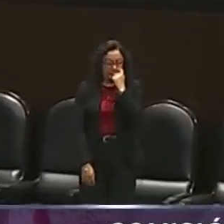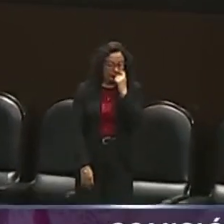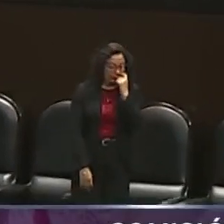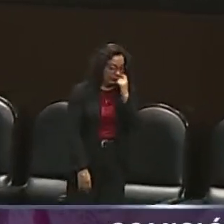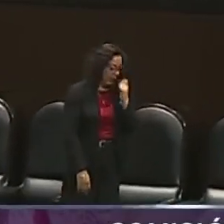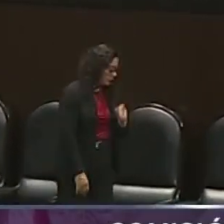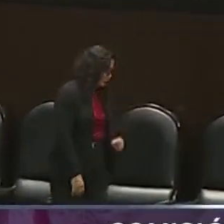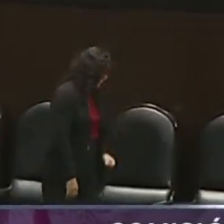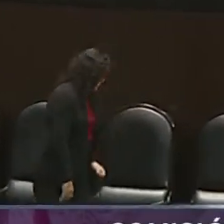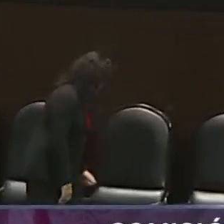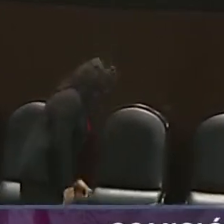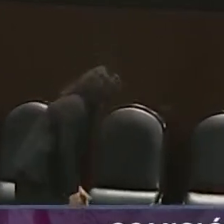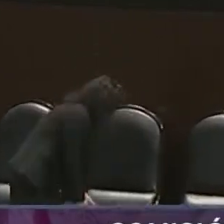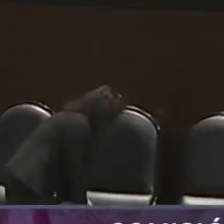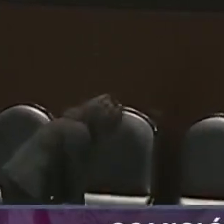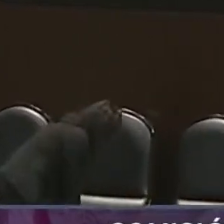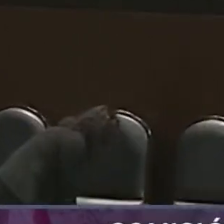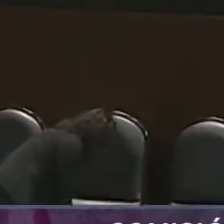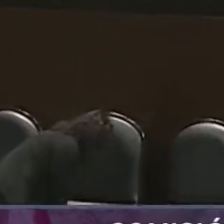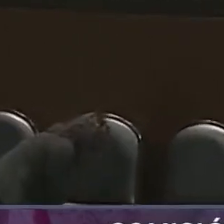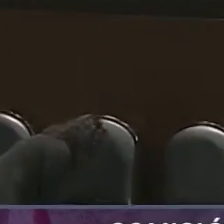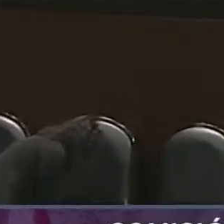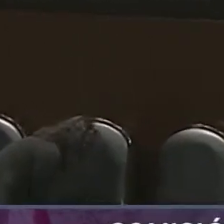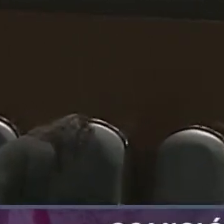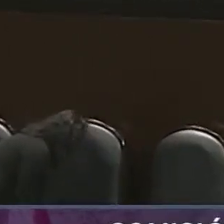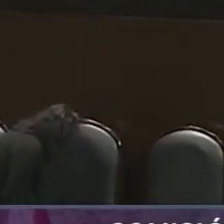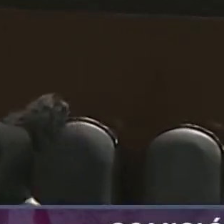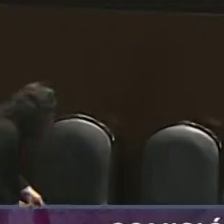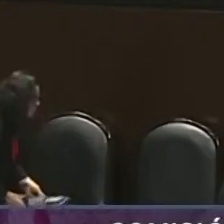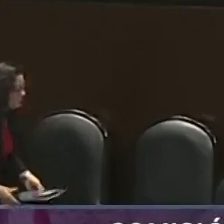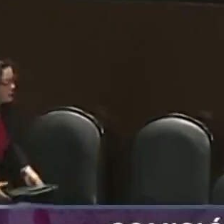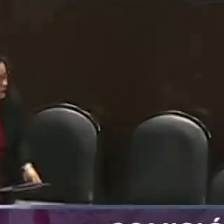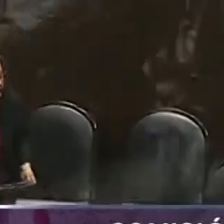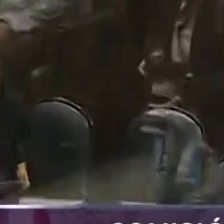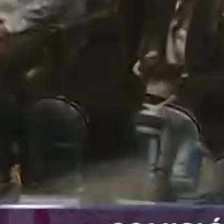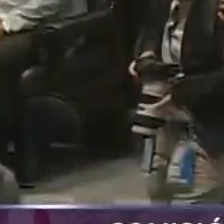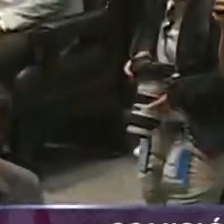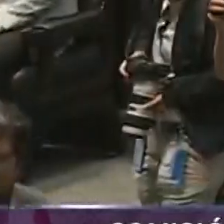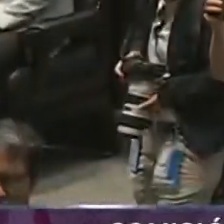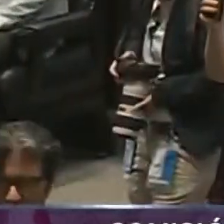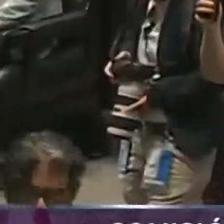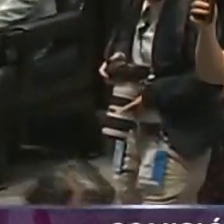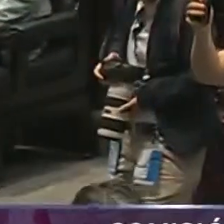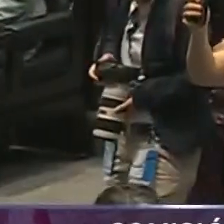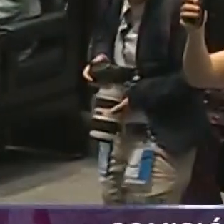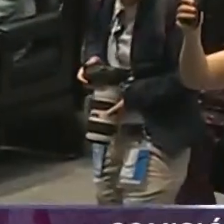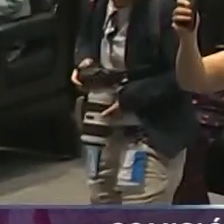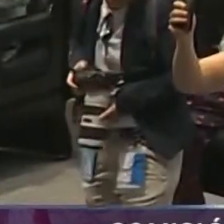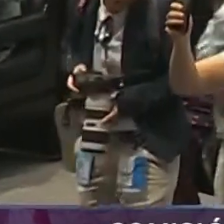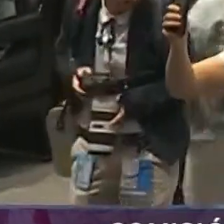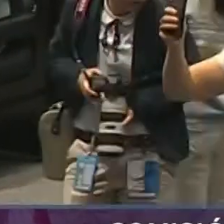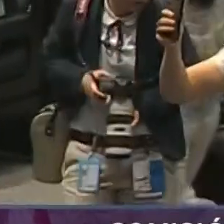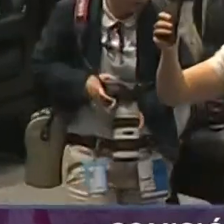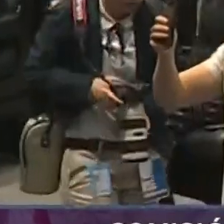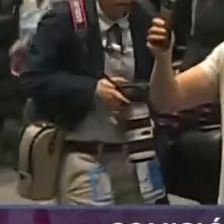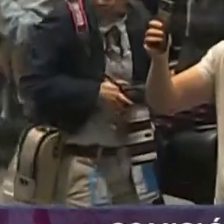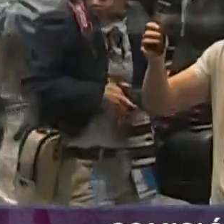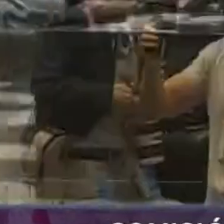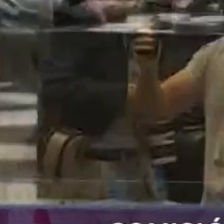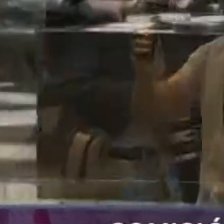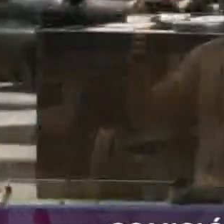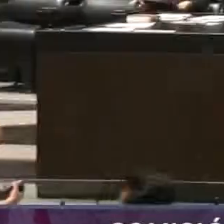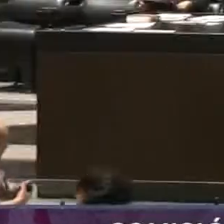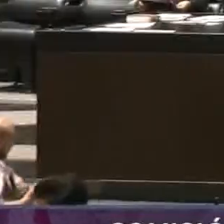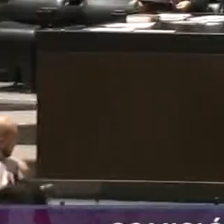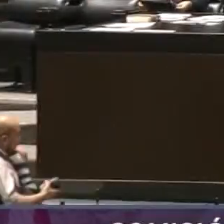Muchas gracias Este es el país en el que vivimos hoy Esta es la crisis a la que nos estamos